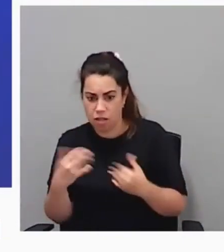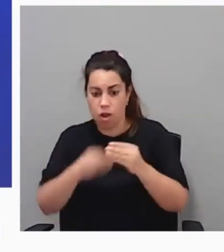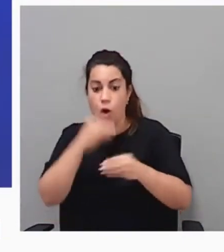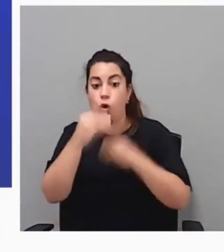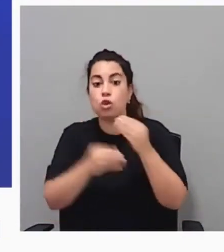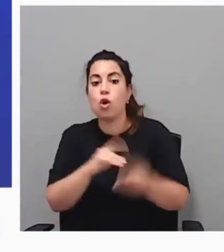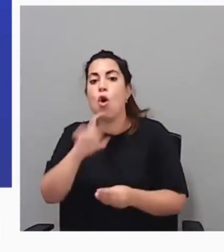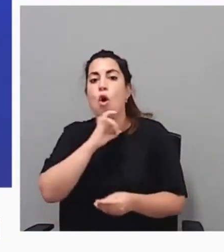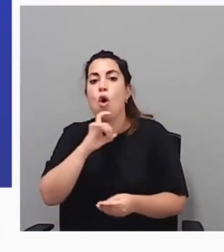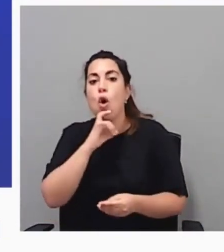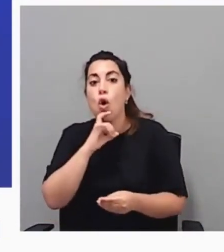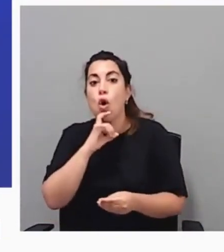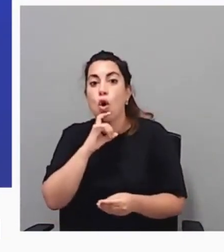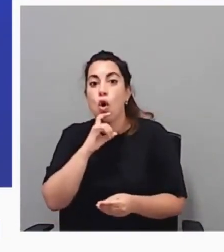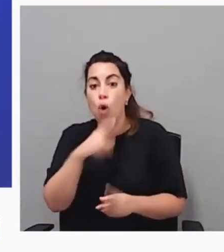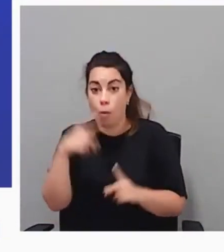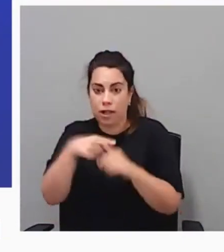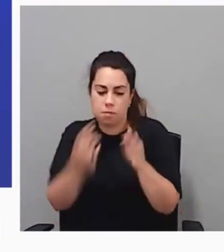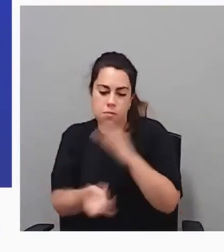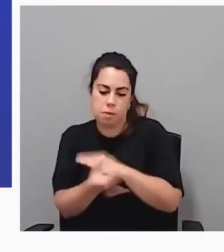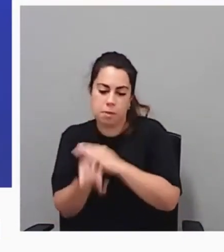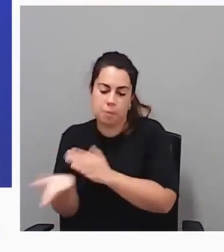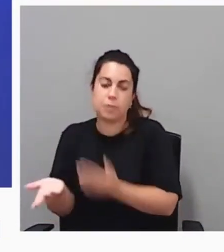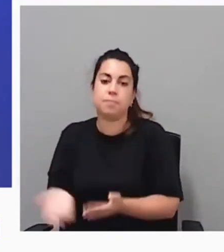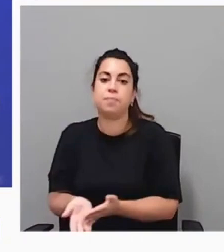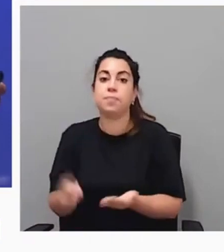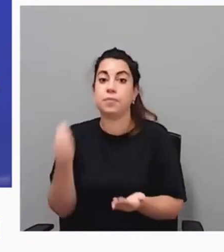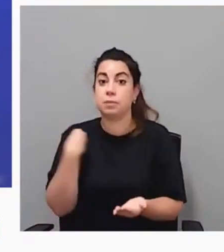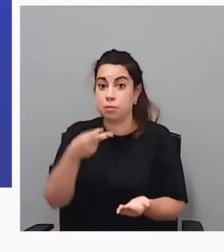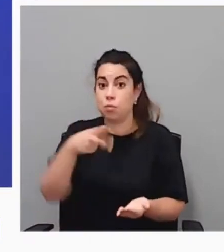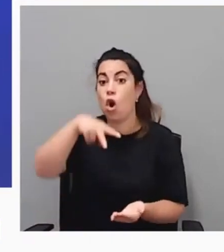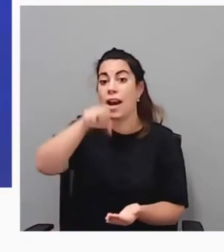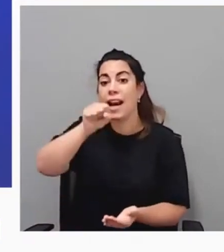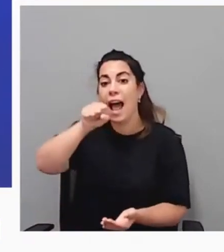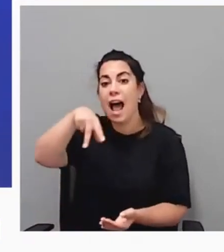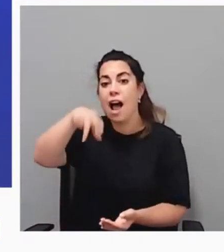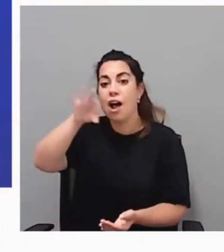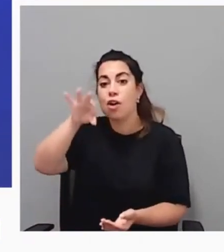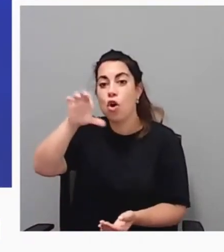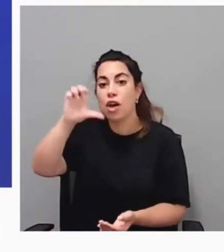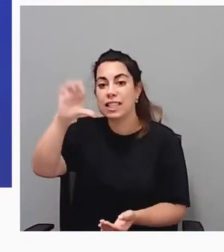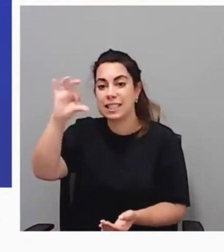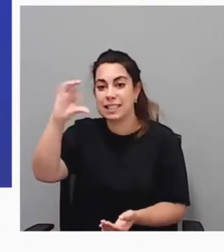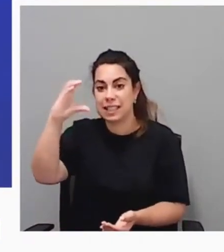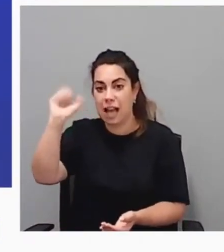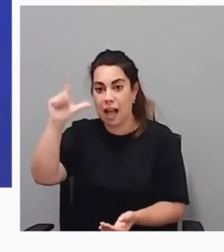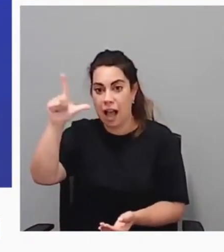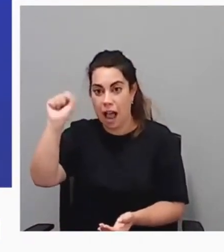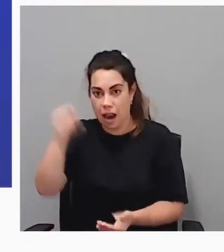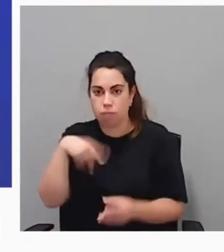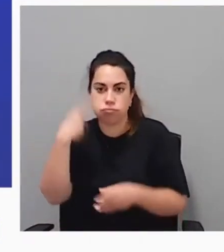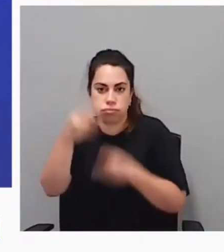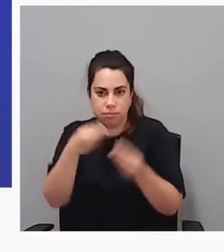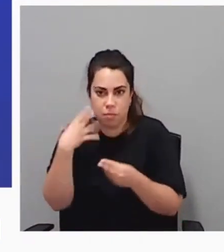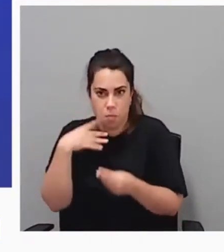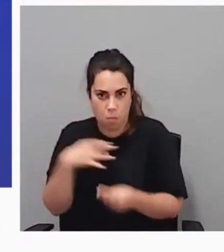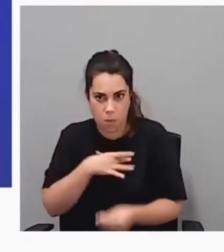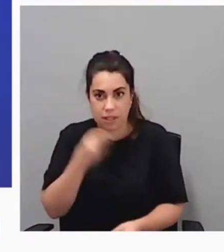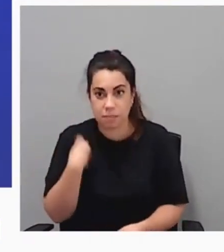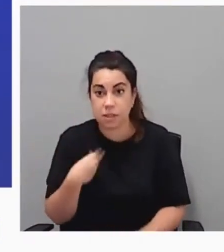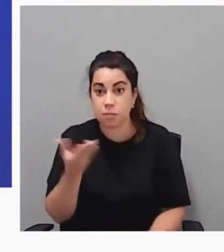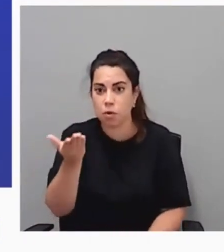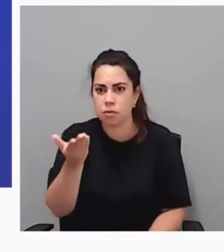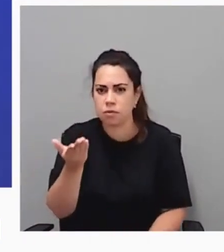químicas. Y ese es el punto de la nanotecnología. En la nanoescala puedes hacer esto. Esto, que no sé por qué, no puedo